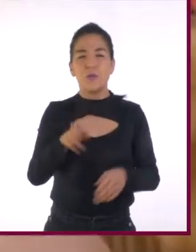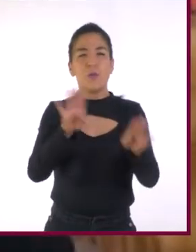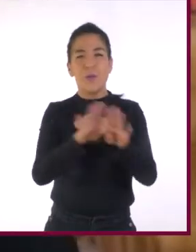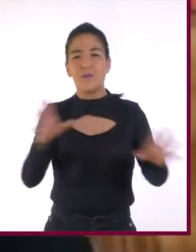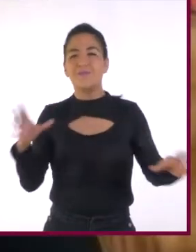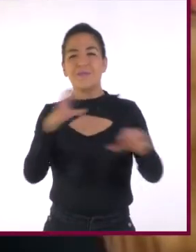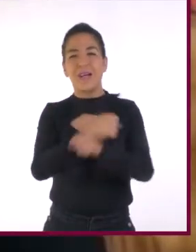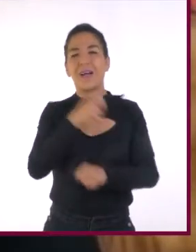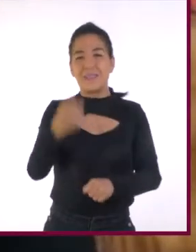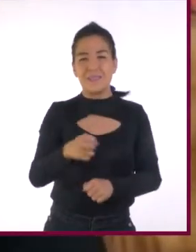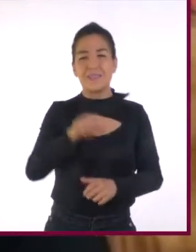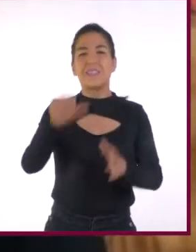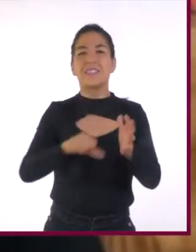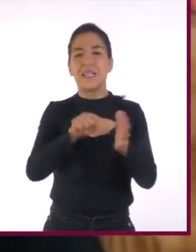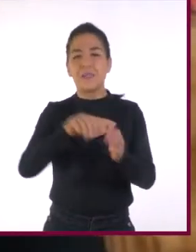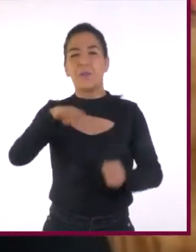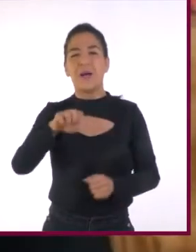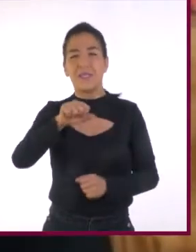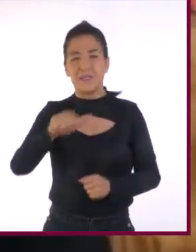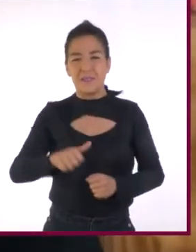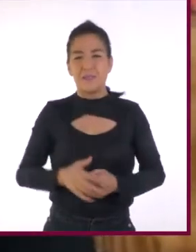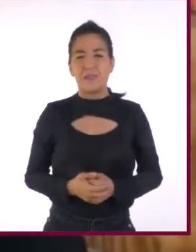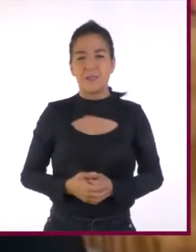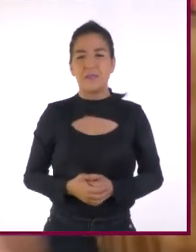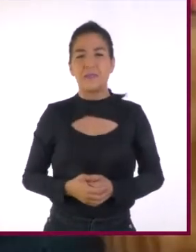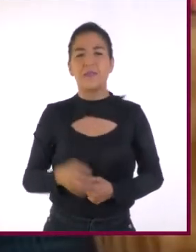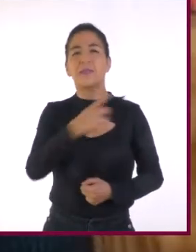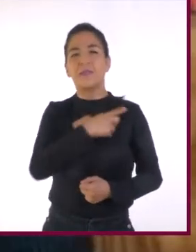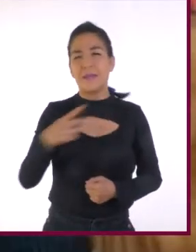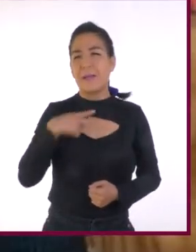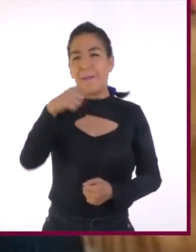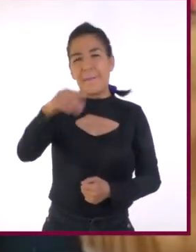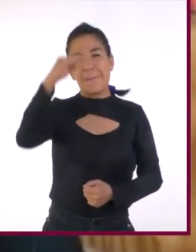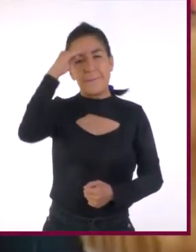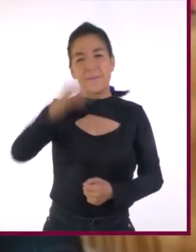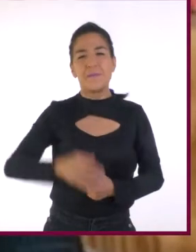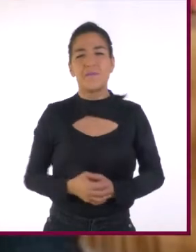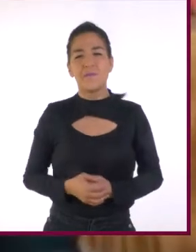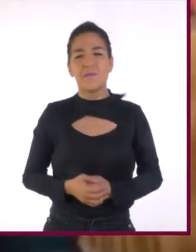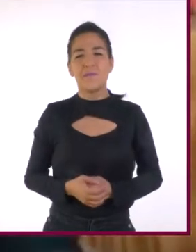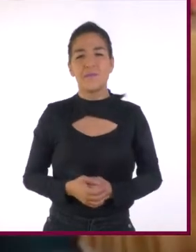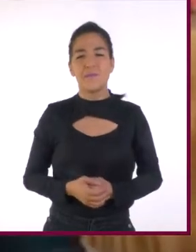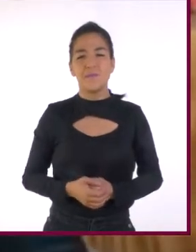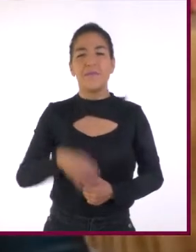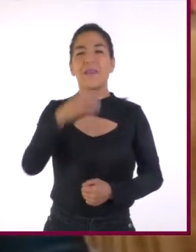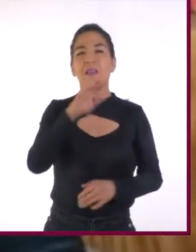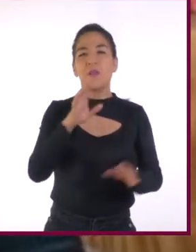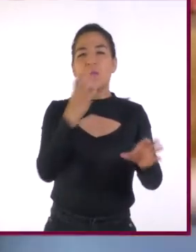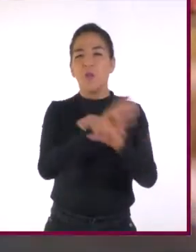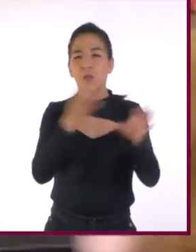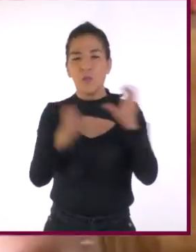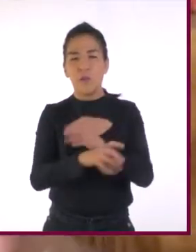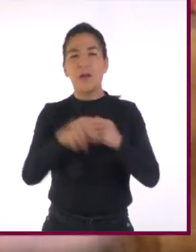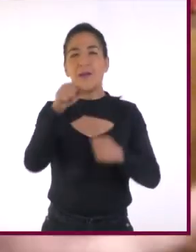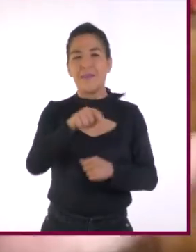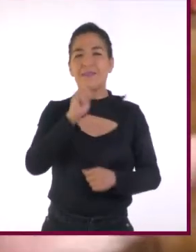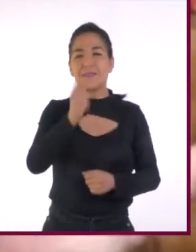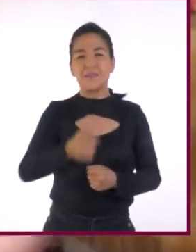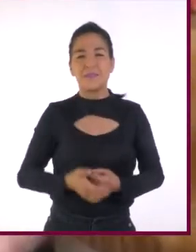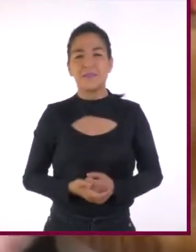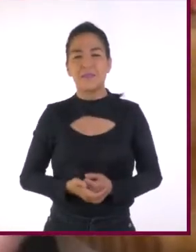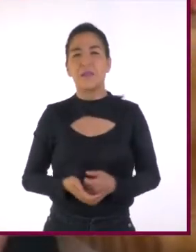que recurrir a esta definición del centro de masa. Entonces tenemos que pensar que en cada